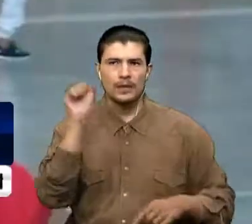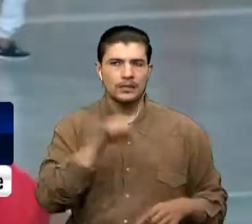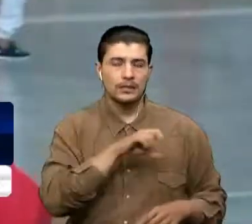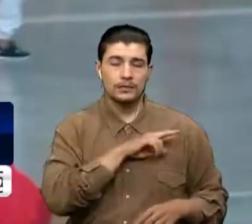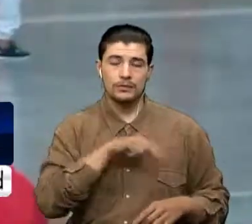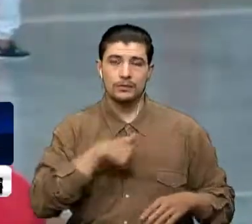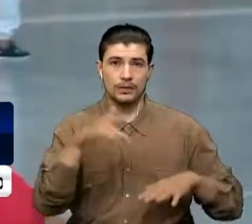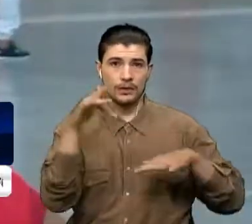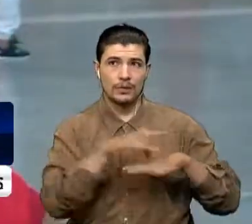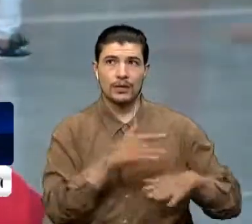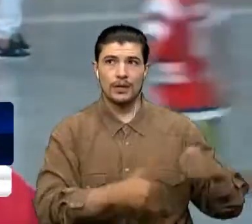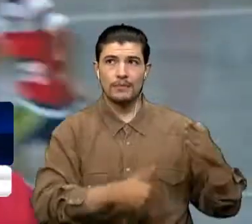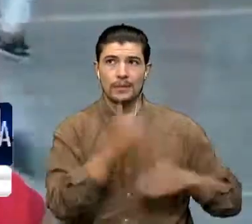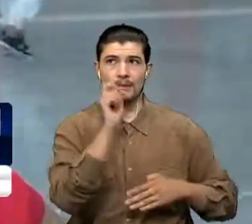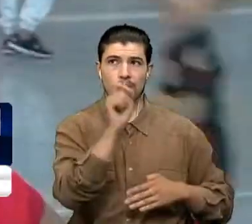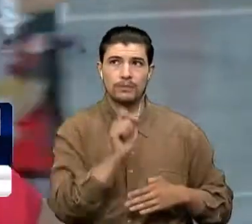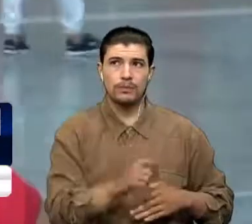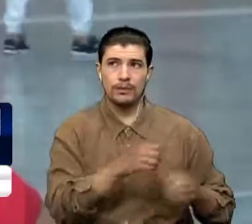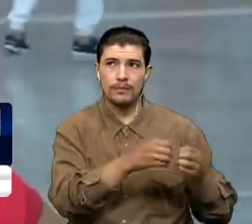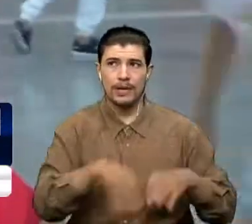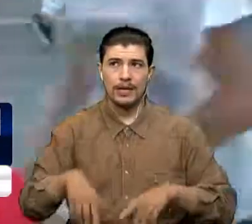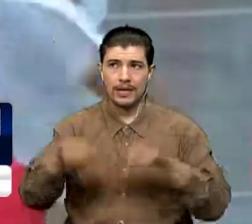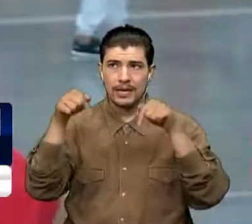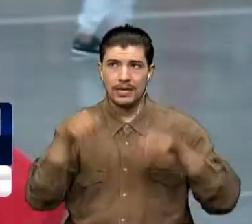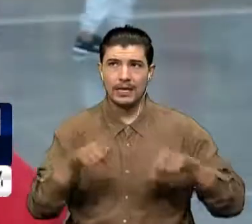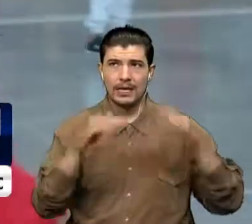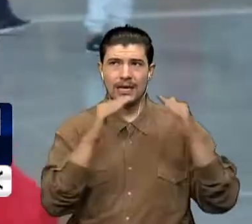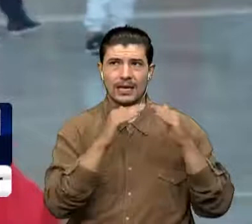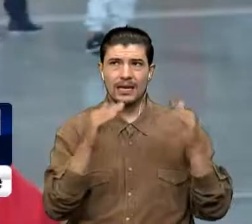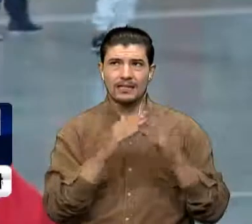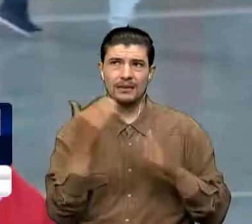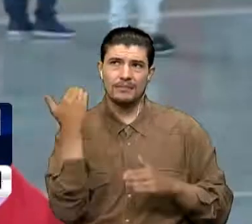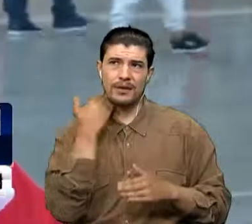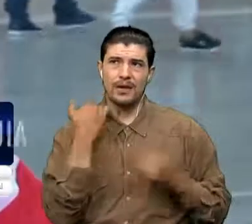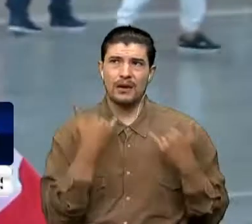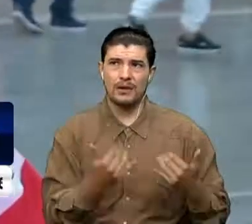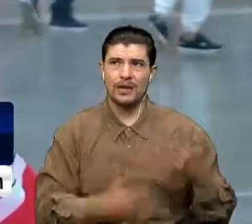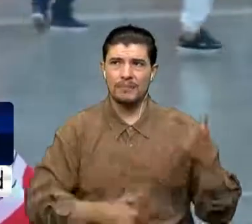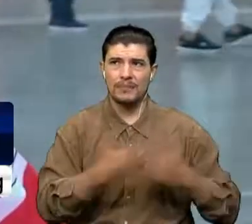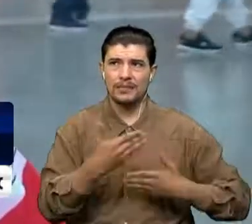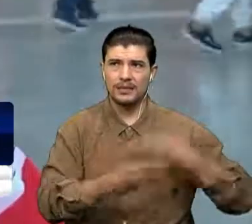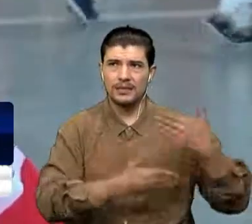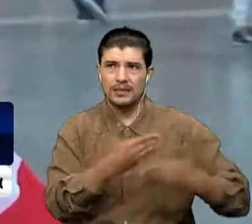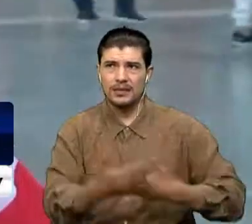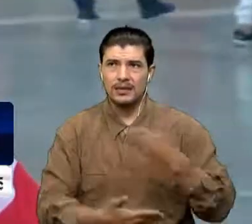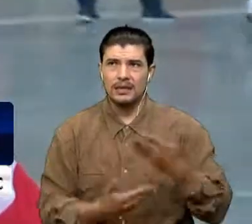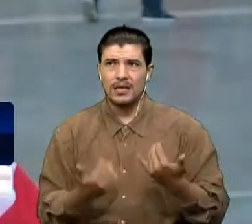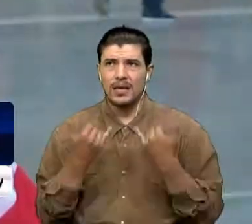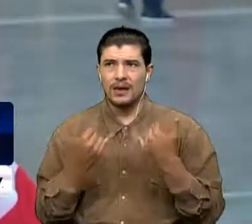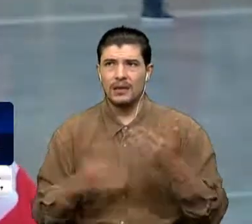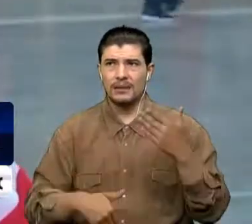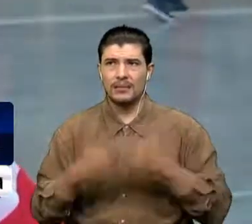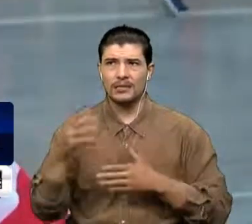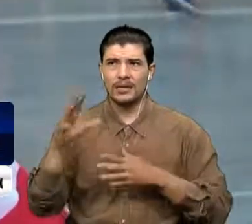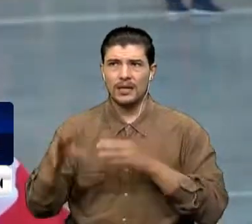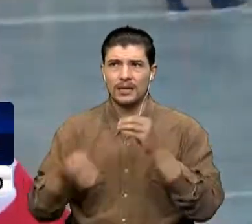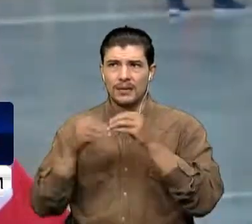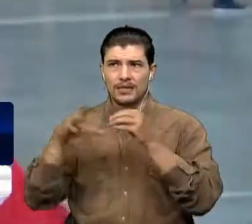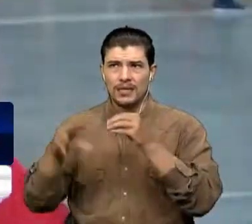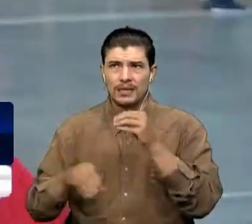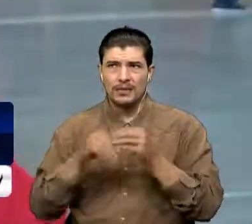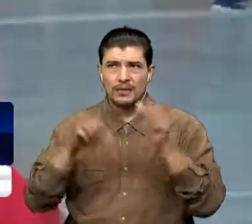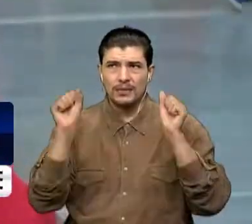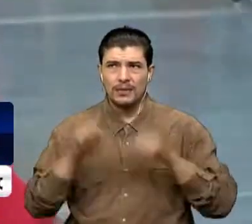por esos puntos perdió a cat que buscará por fuera esto esta hora comienza como le digo y ahora comenzar a sumar de aquí a allá para